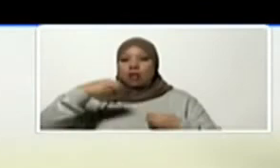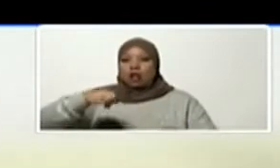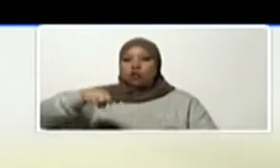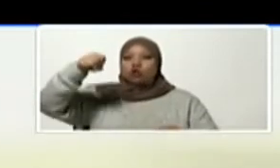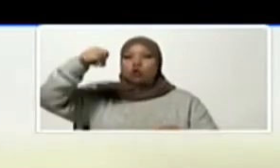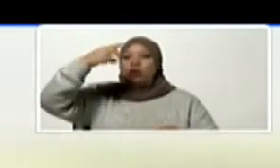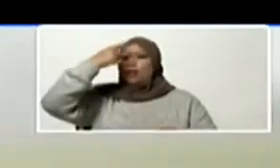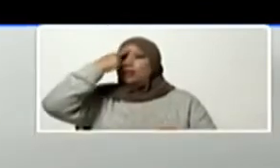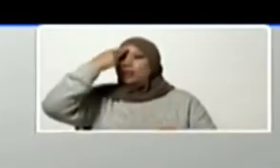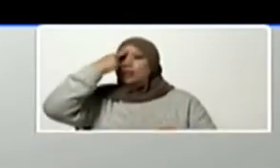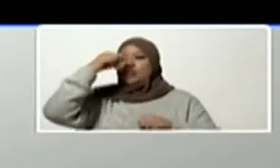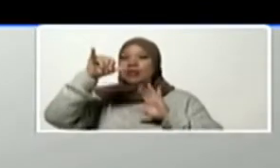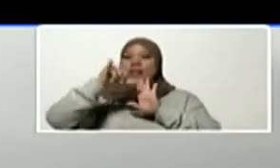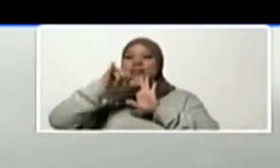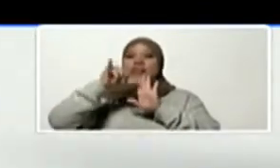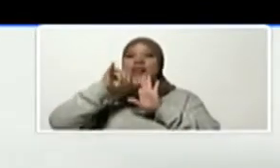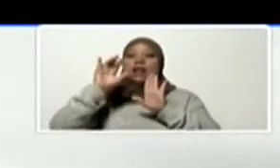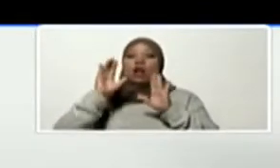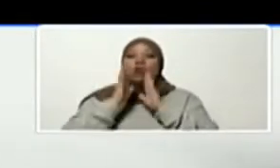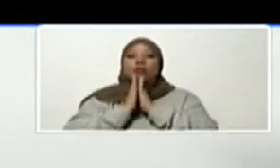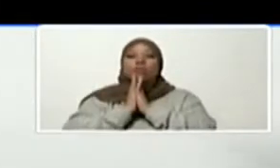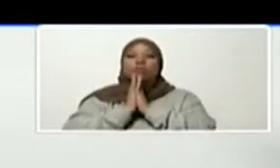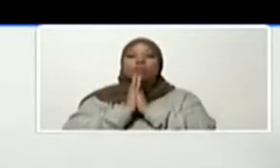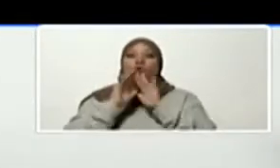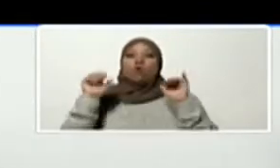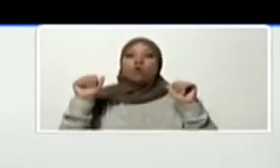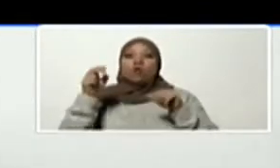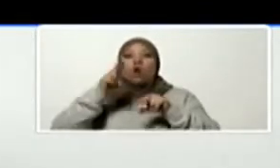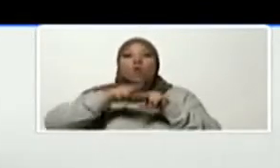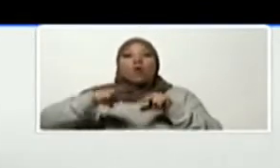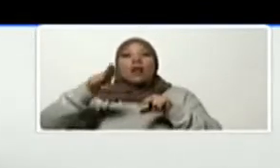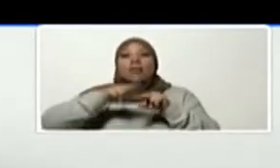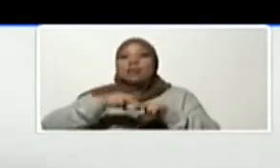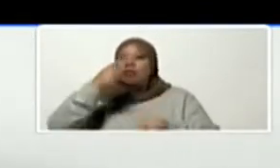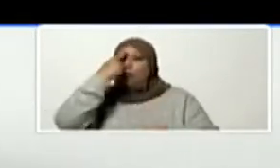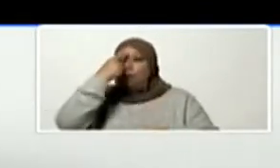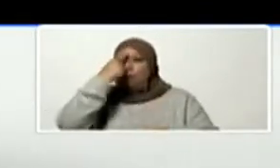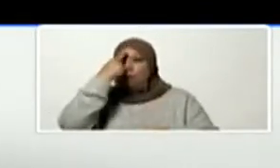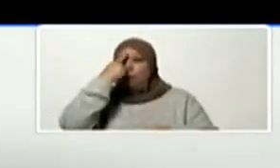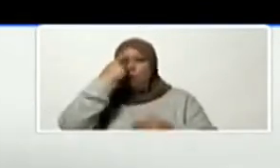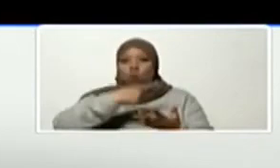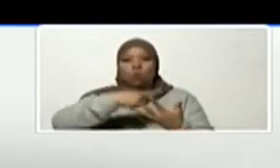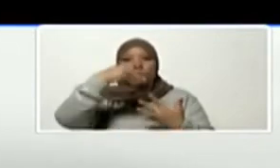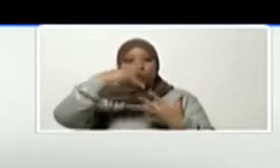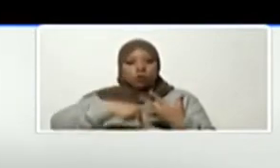Tíbet. Con una propuesta, una niña de la India, estaba con su mamá,